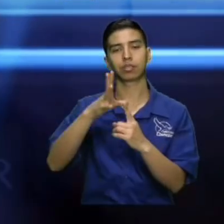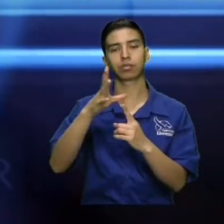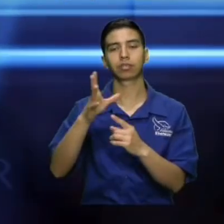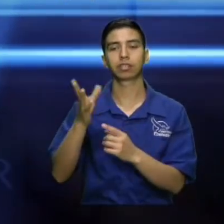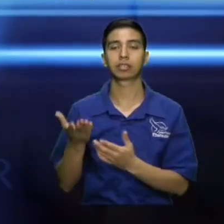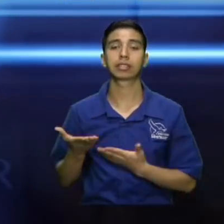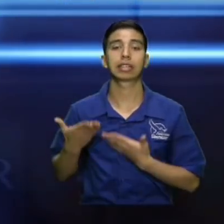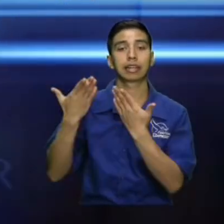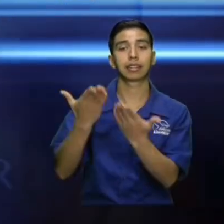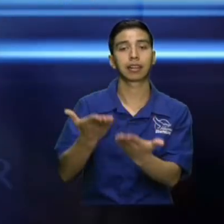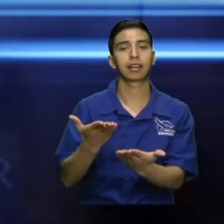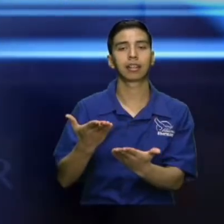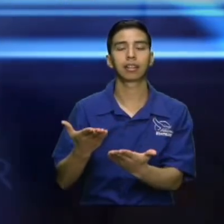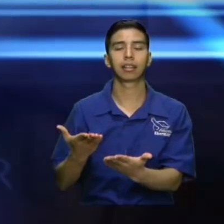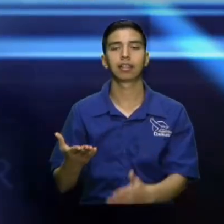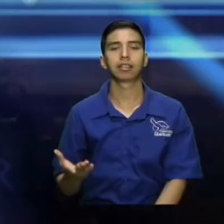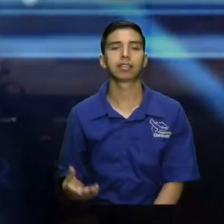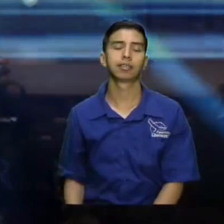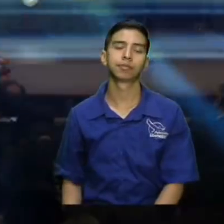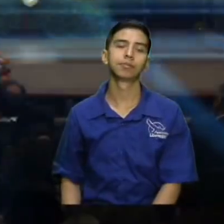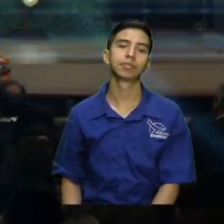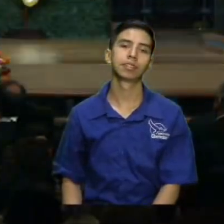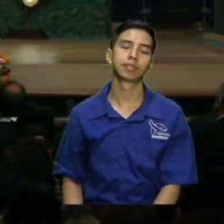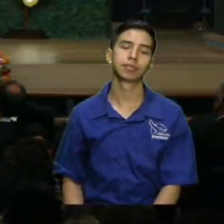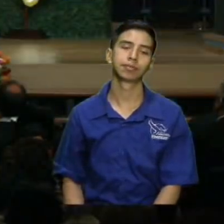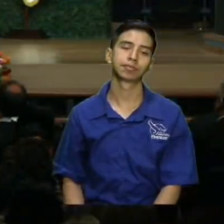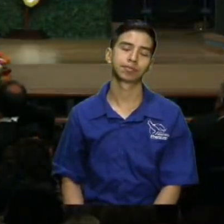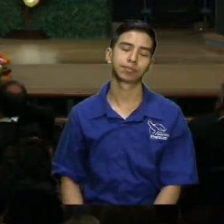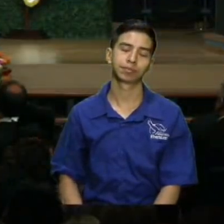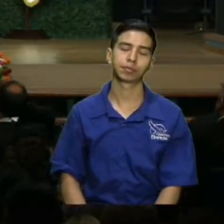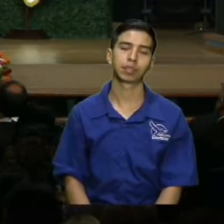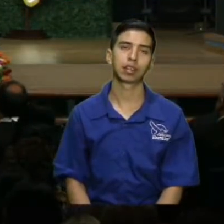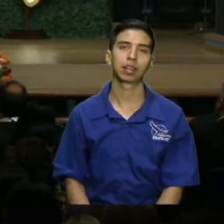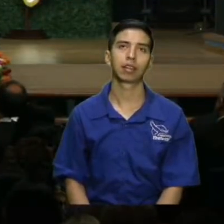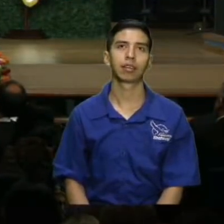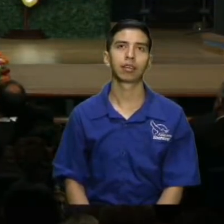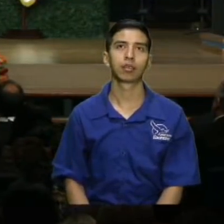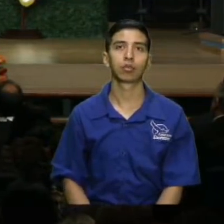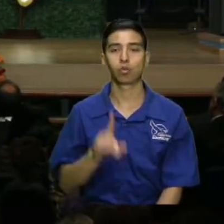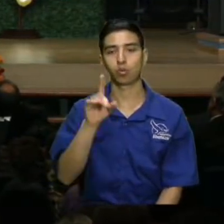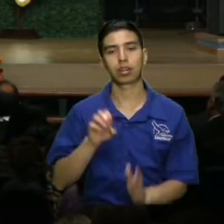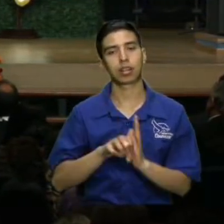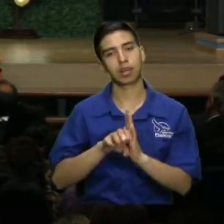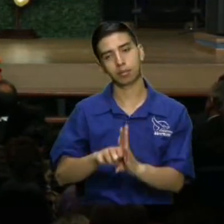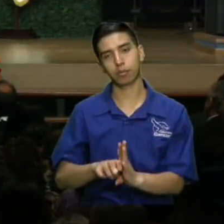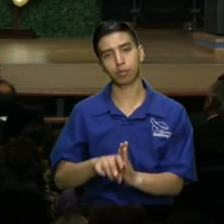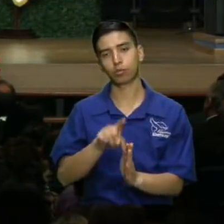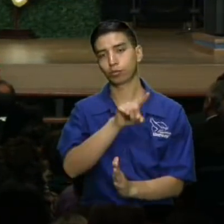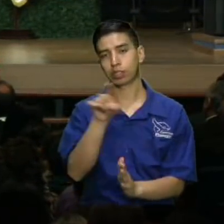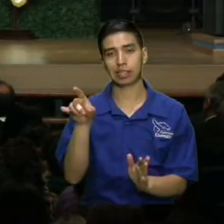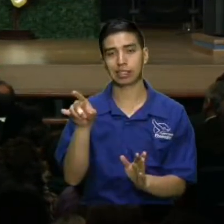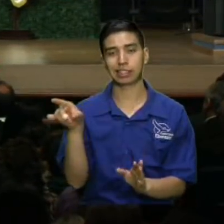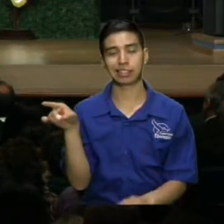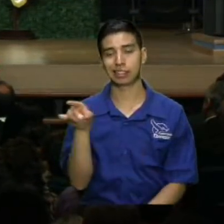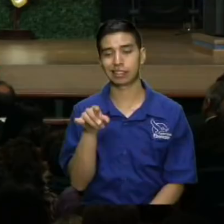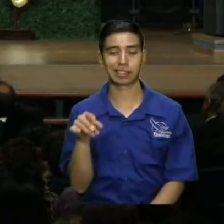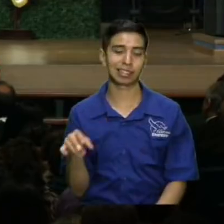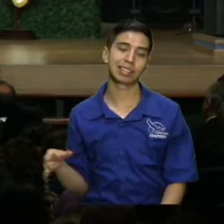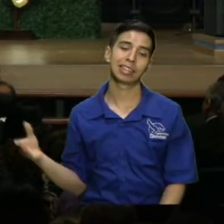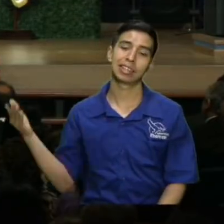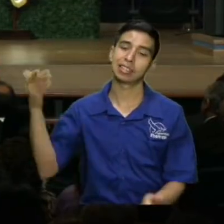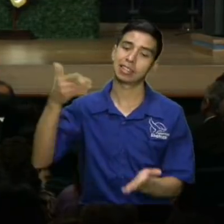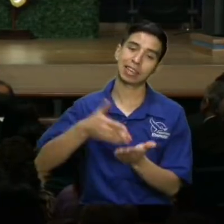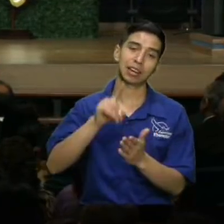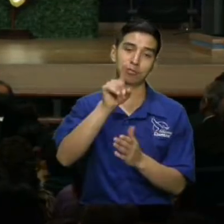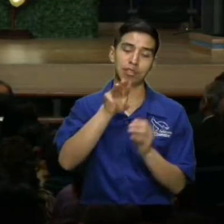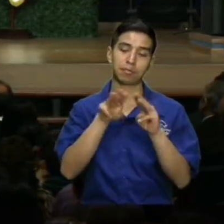forma. Se va a sentar a la mesa con un montón de hermanos, a todos les van a dar un chuco